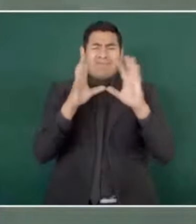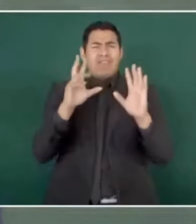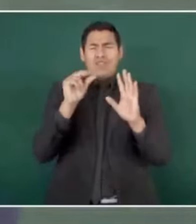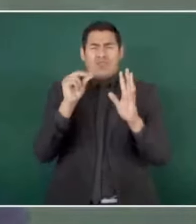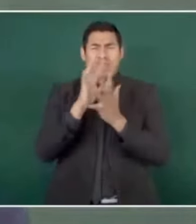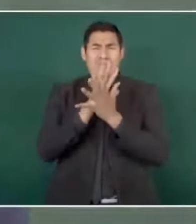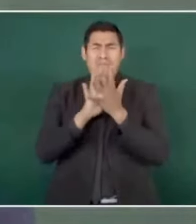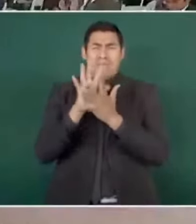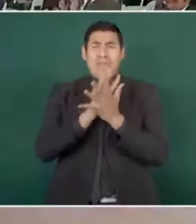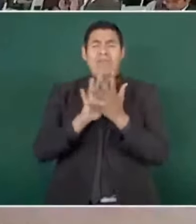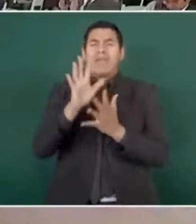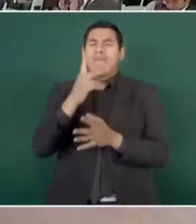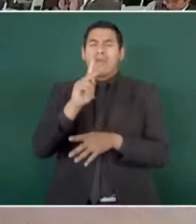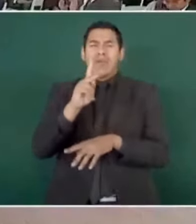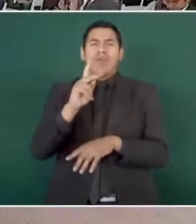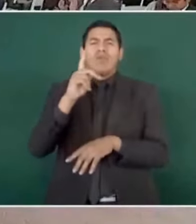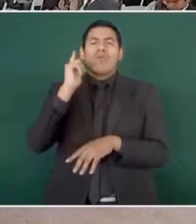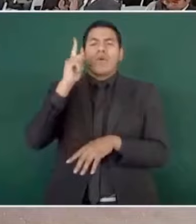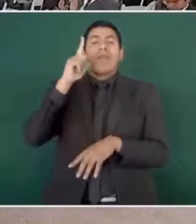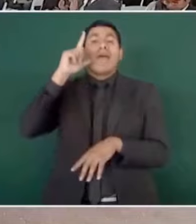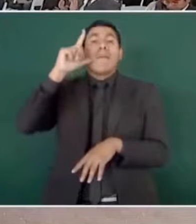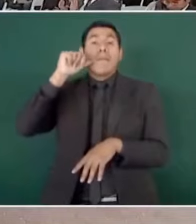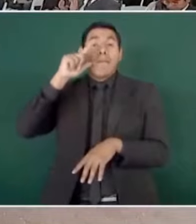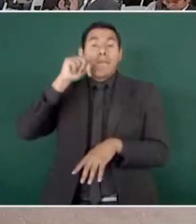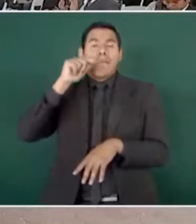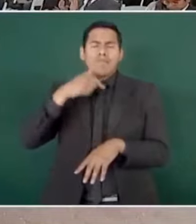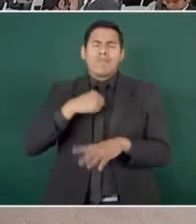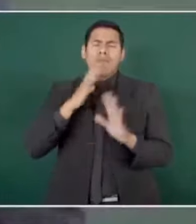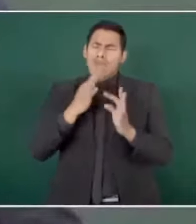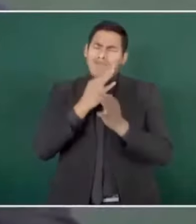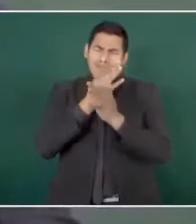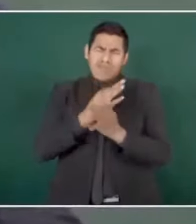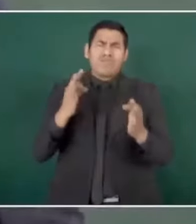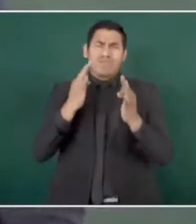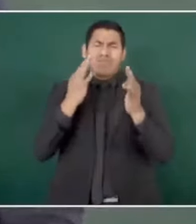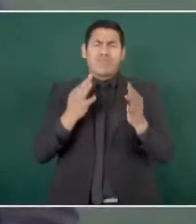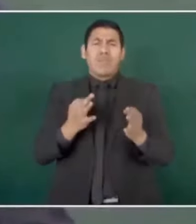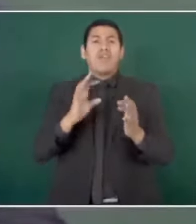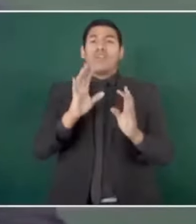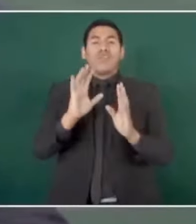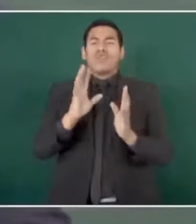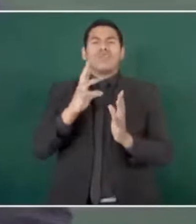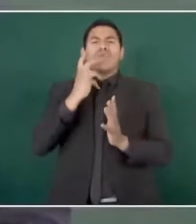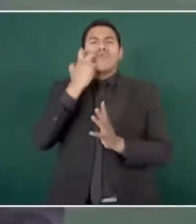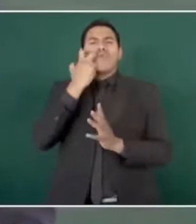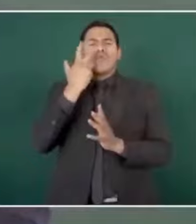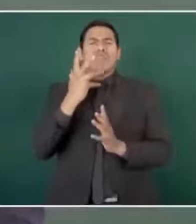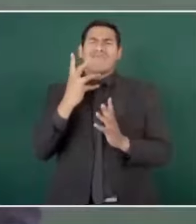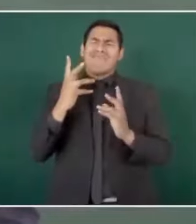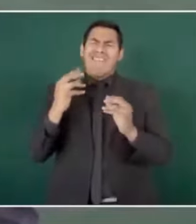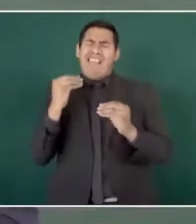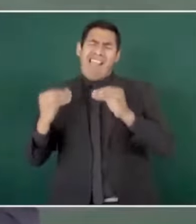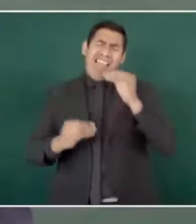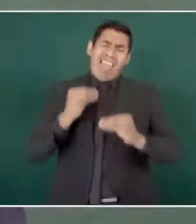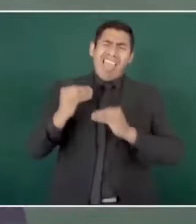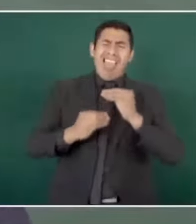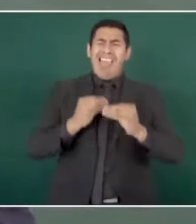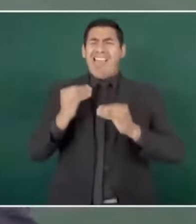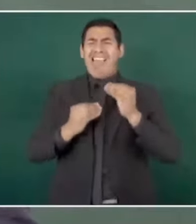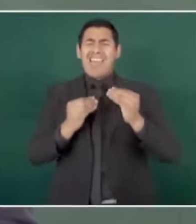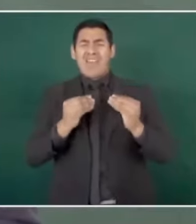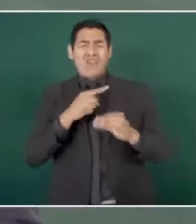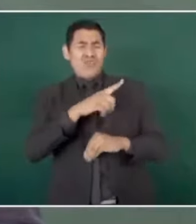ya nosotros informamos, sin el ánimo de polemizar ni de pelearnos, es nada